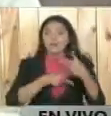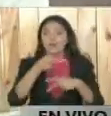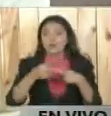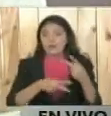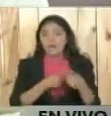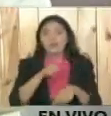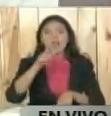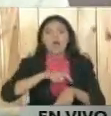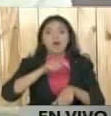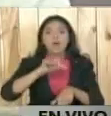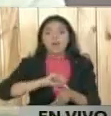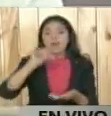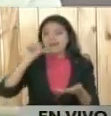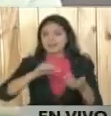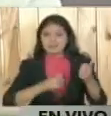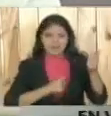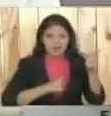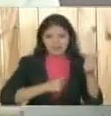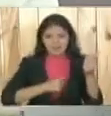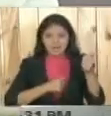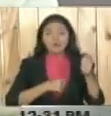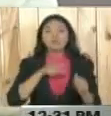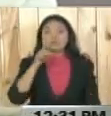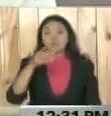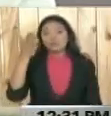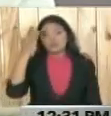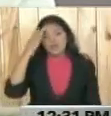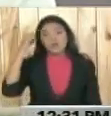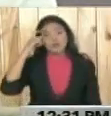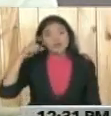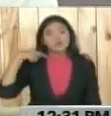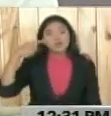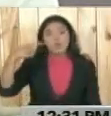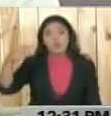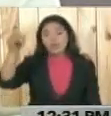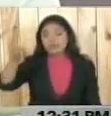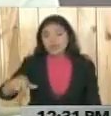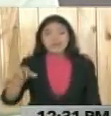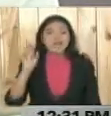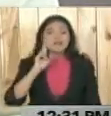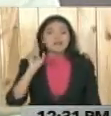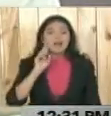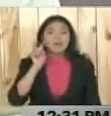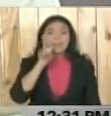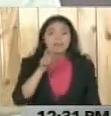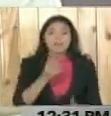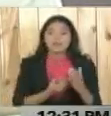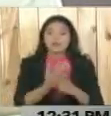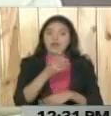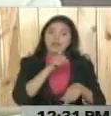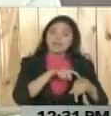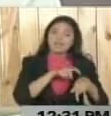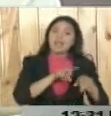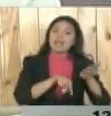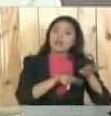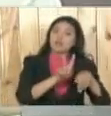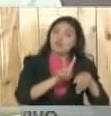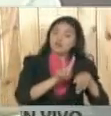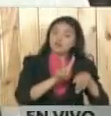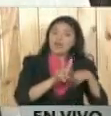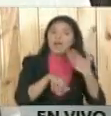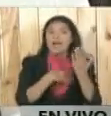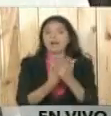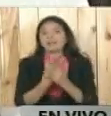de la Salsa, ustedes saben que se hace todos los días por Radio Miraflores, de 12 a 2 de la tarde. Yo vengo los